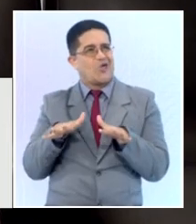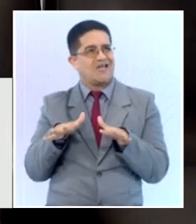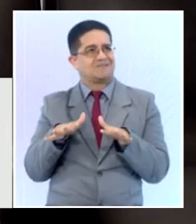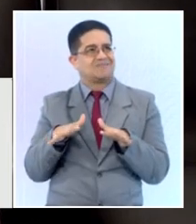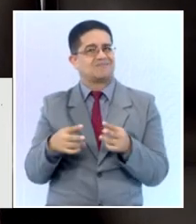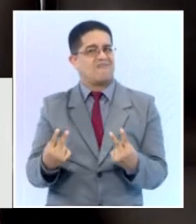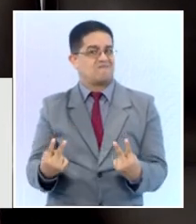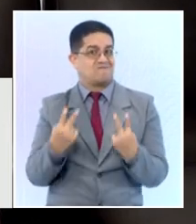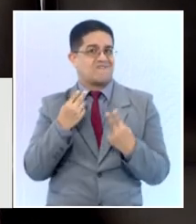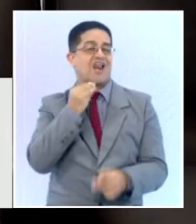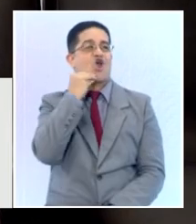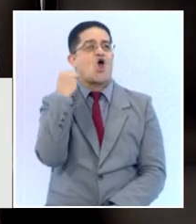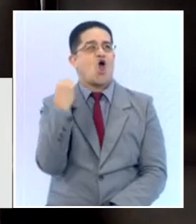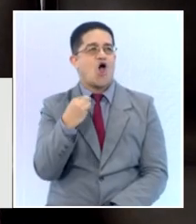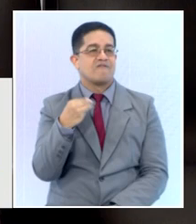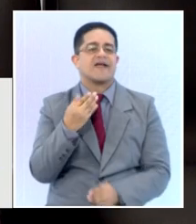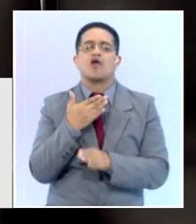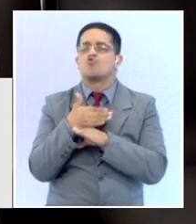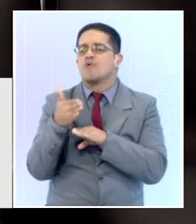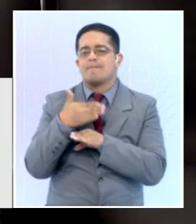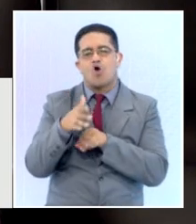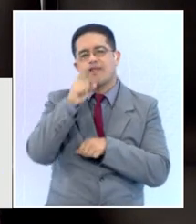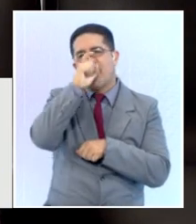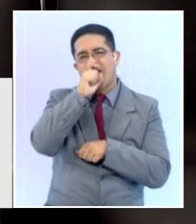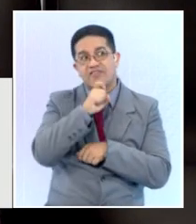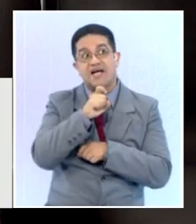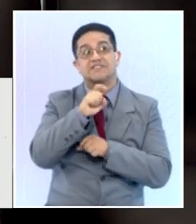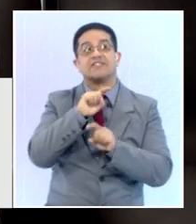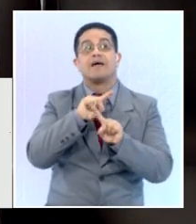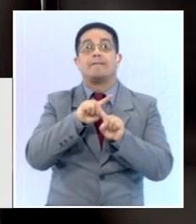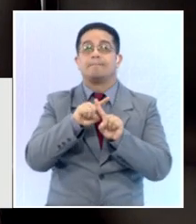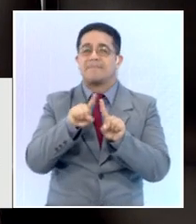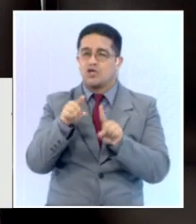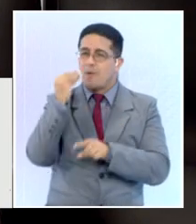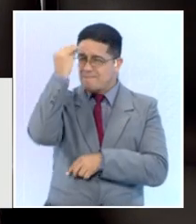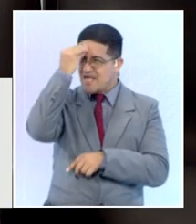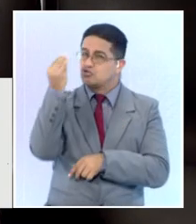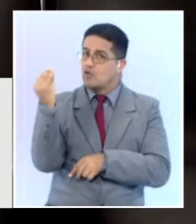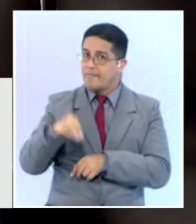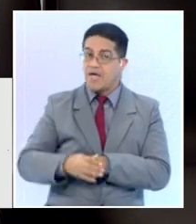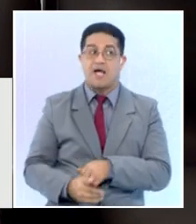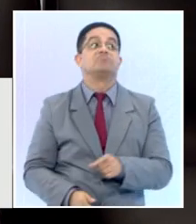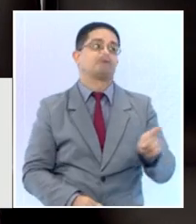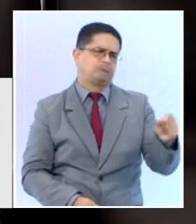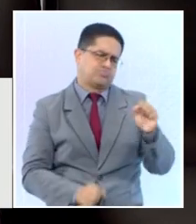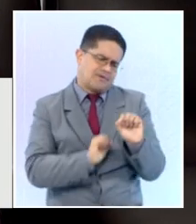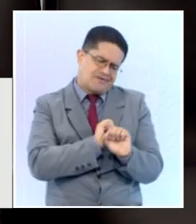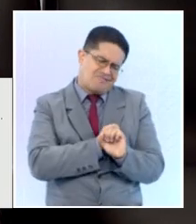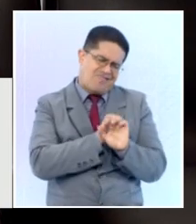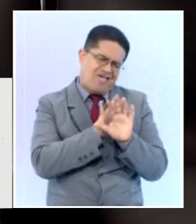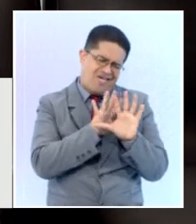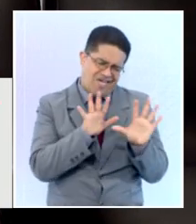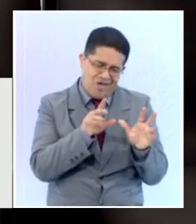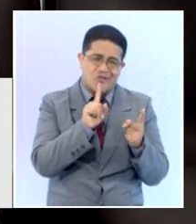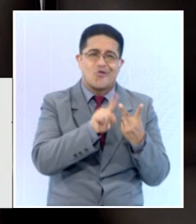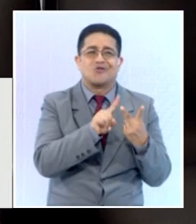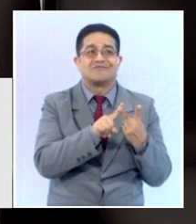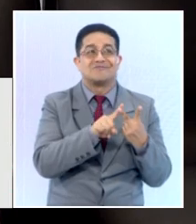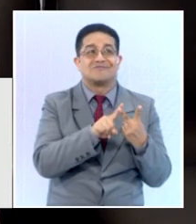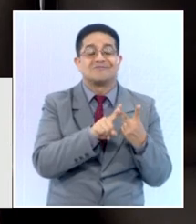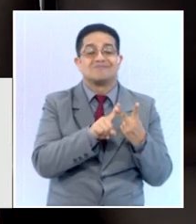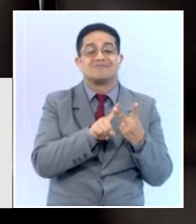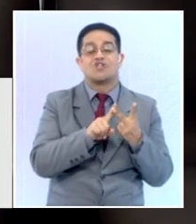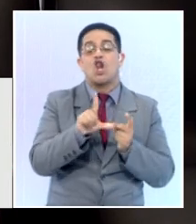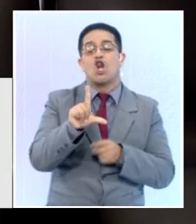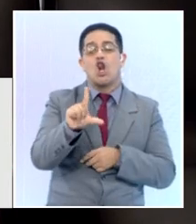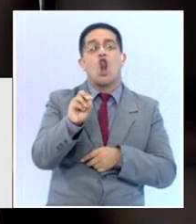vernos más jóvenes pese a la edad sin embargo va un poco más allá por supuesto la longevidad